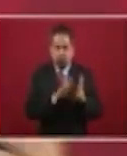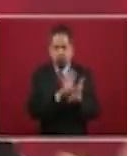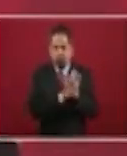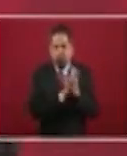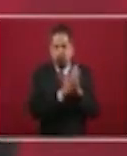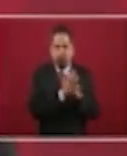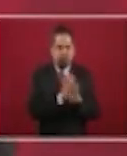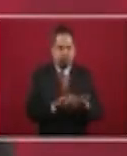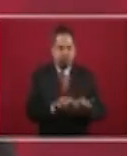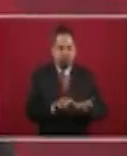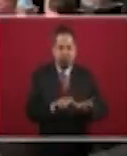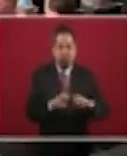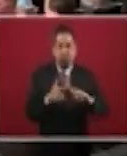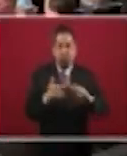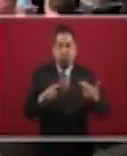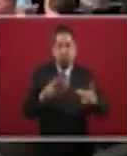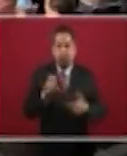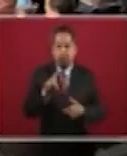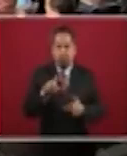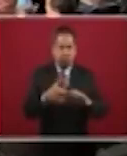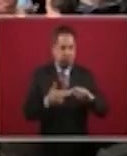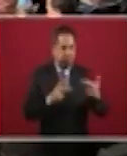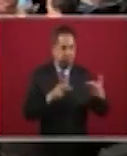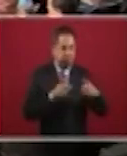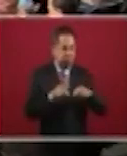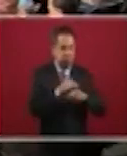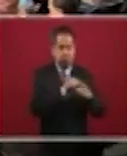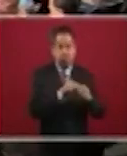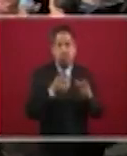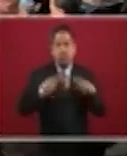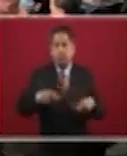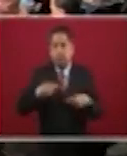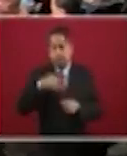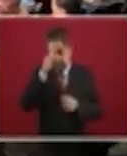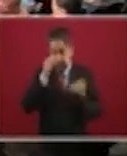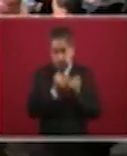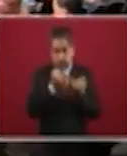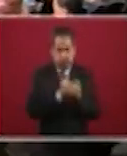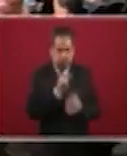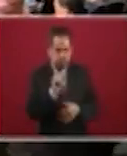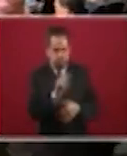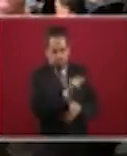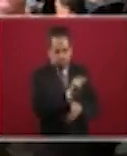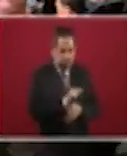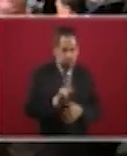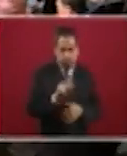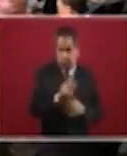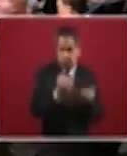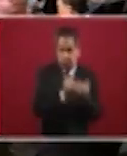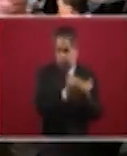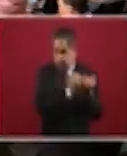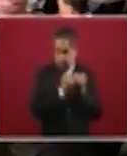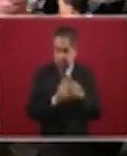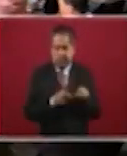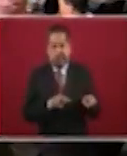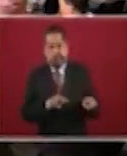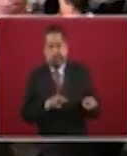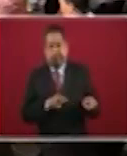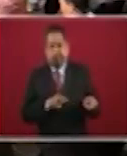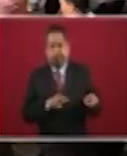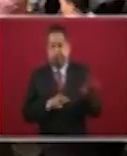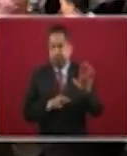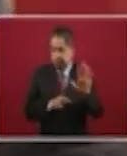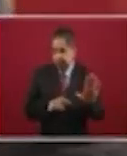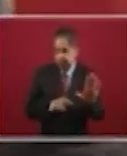debe estar cuidándonos a los mexicanos sino participando en este asunto yo creo que está bien porque la verdad